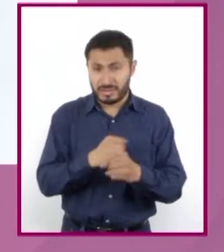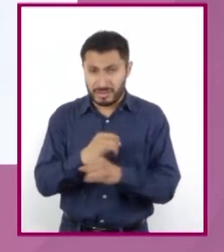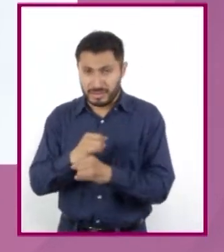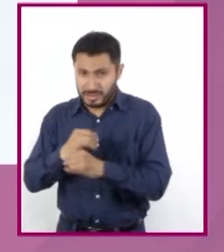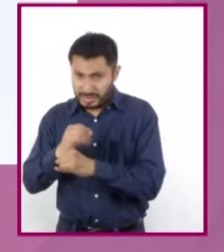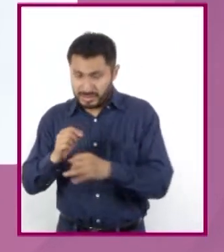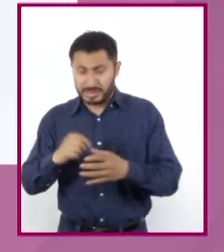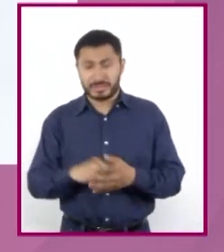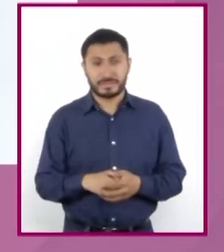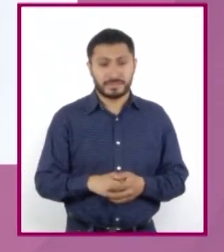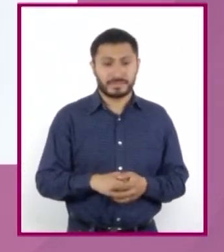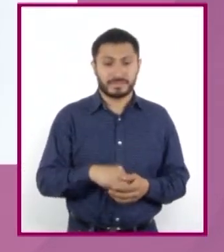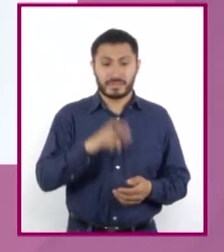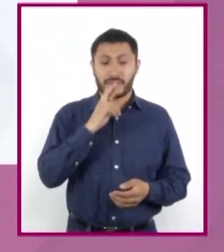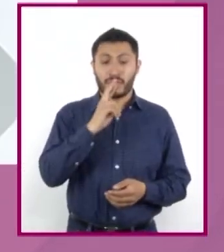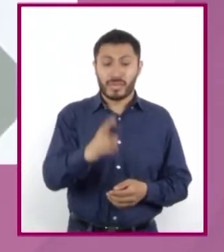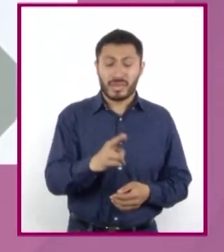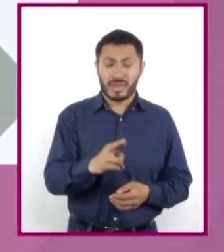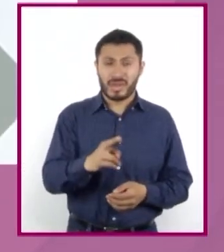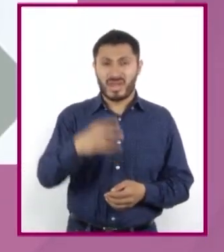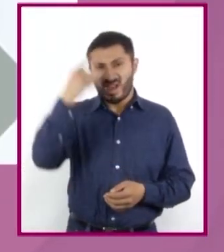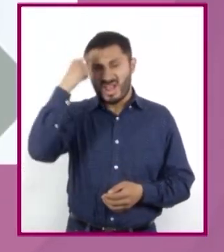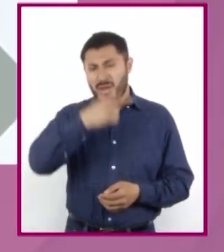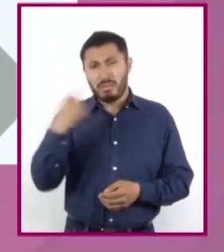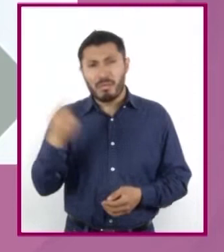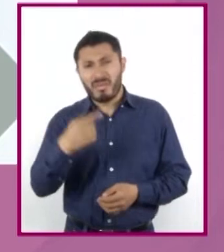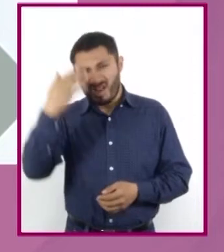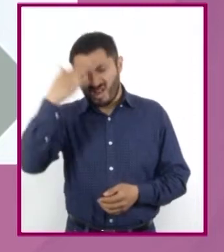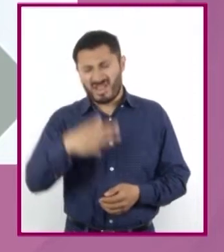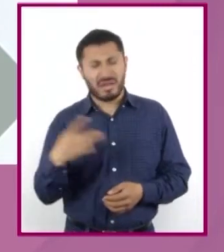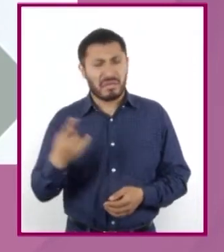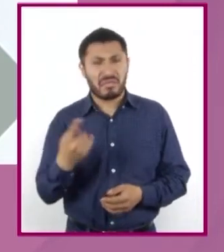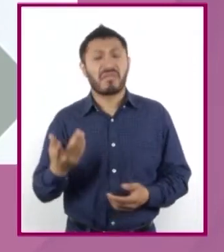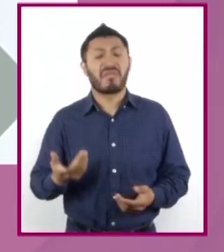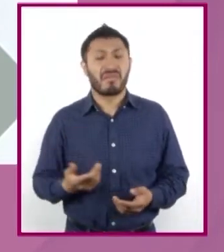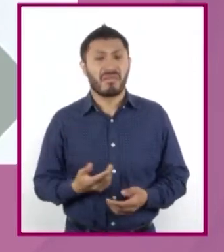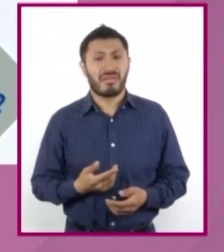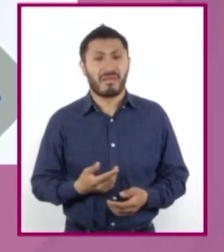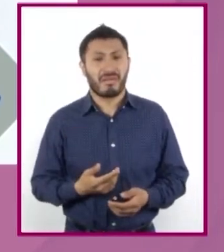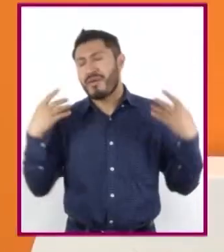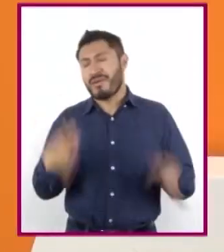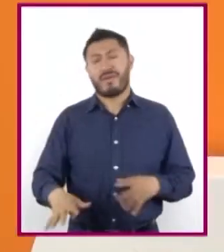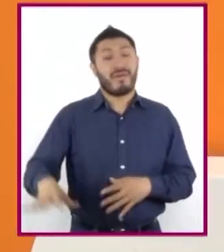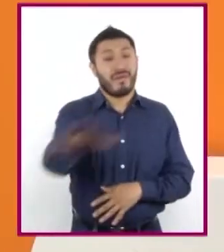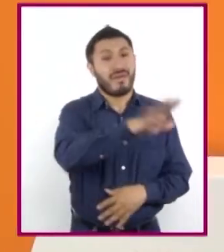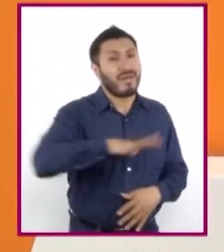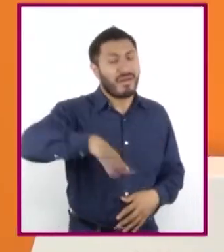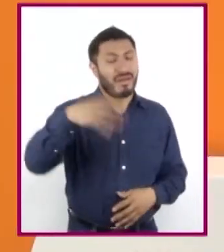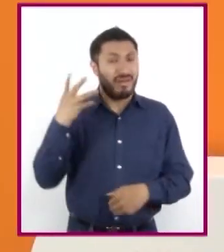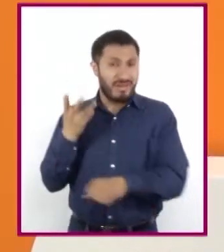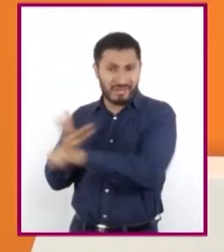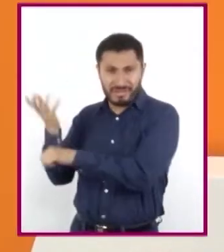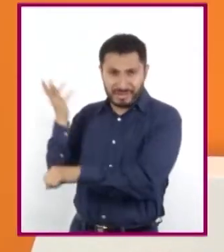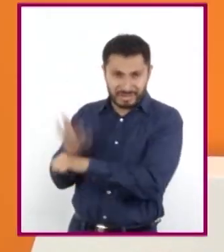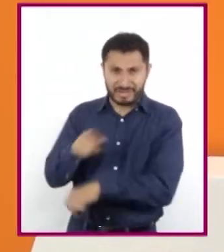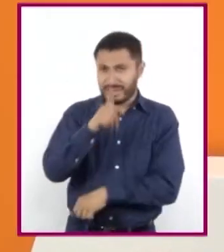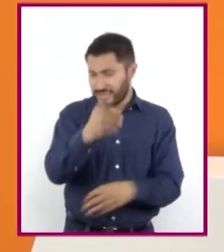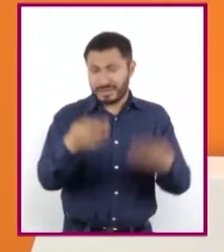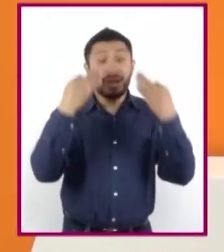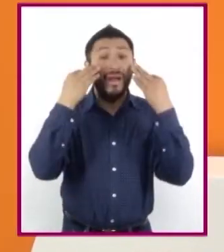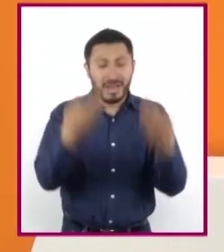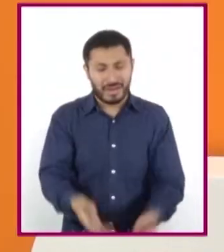Contestar al ¿para qué quiero saber? Es la finalidad del objetivo. Como pudieron ver,